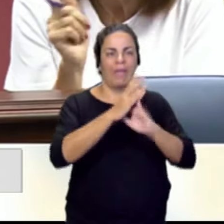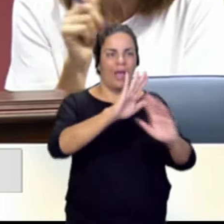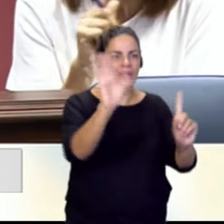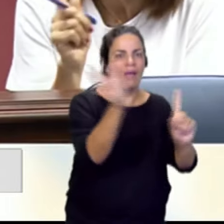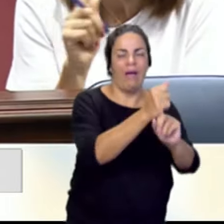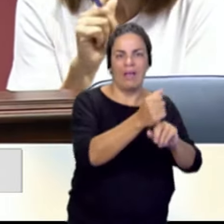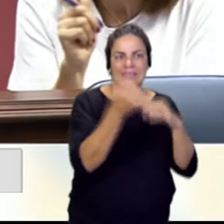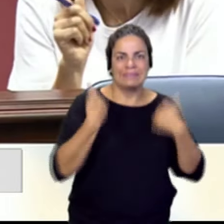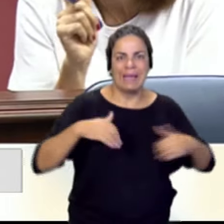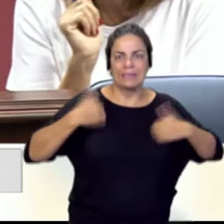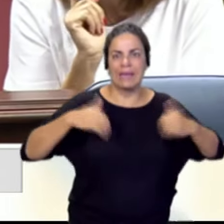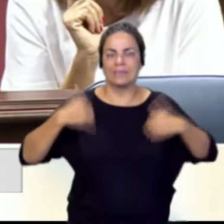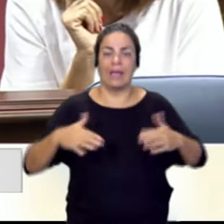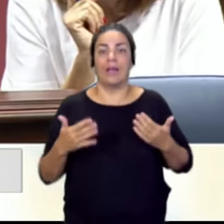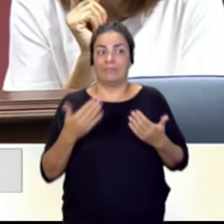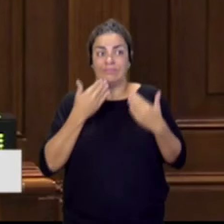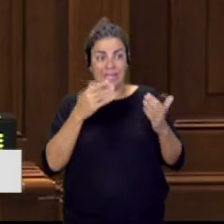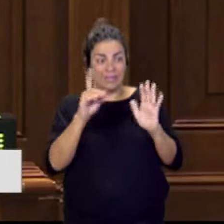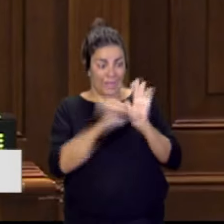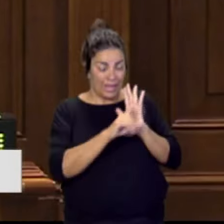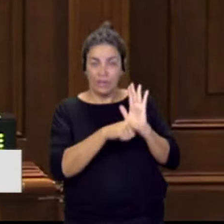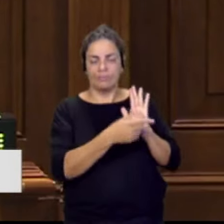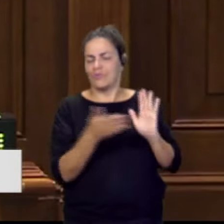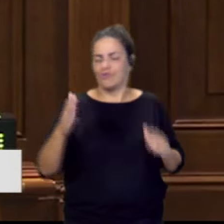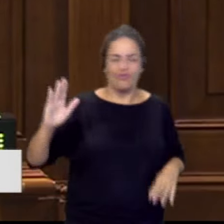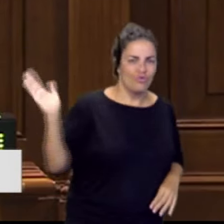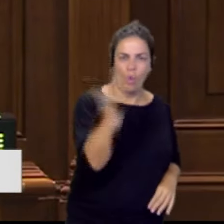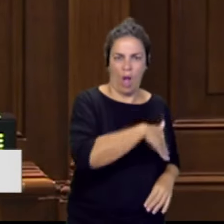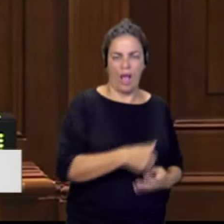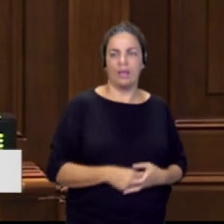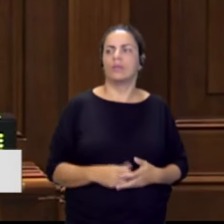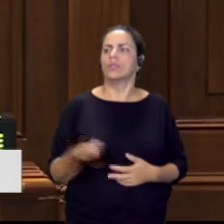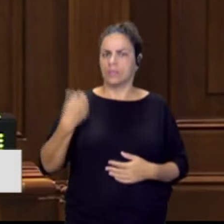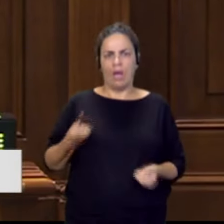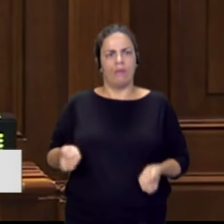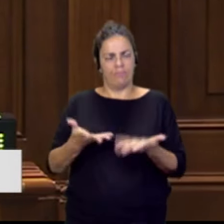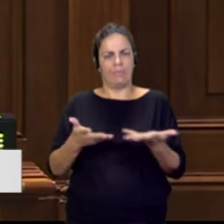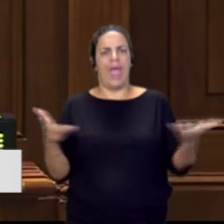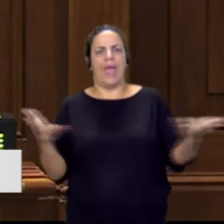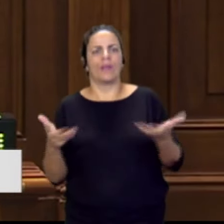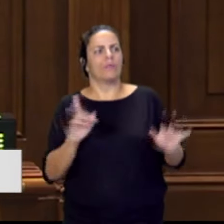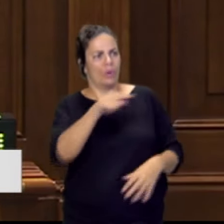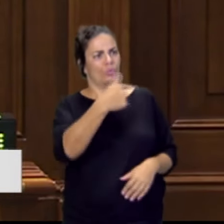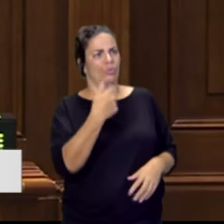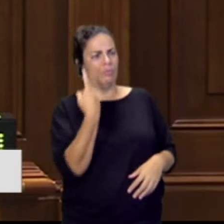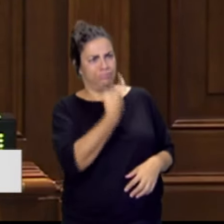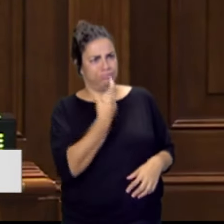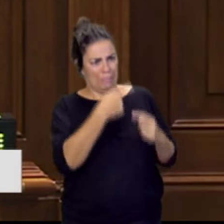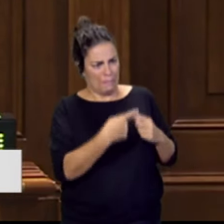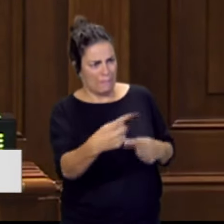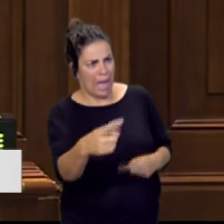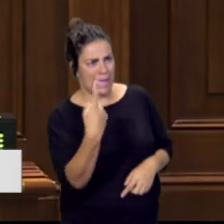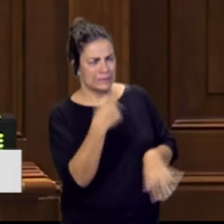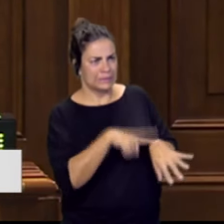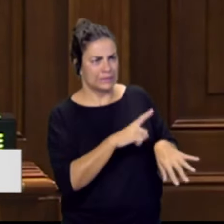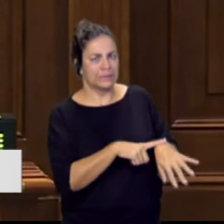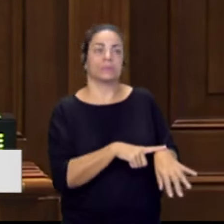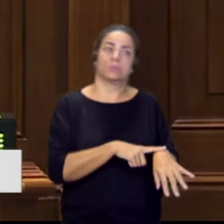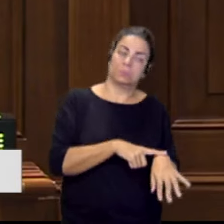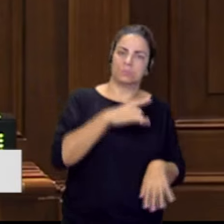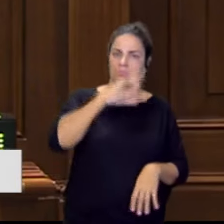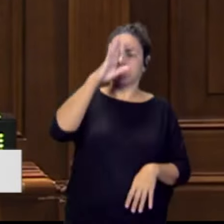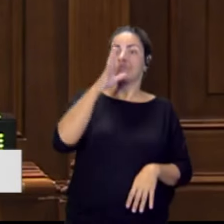forma inmediata a través de este decreto. La emergencia está declarada, pero usted necesita más tiempo. Es más, me sorprendió porque usted, a pregunta de Nueva